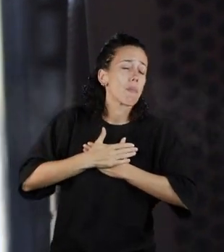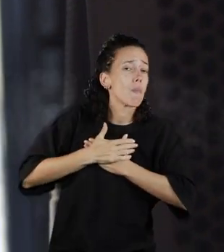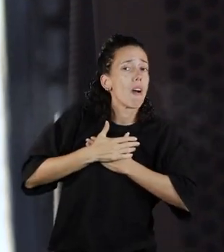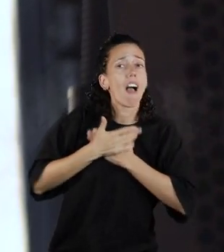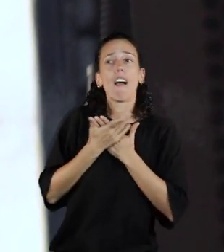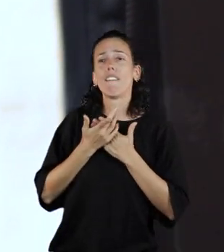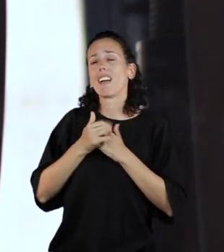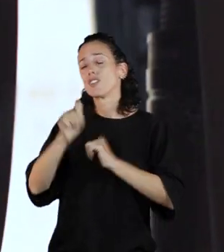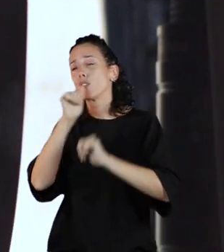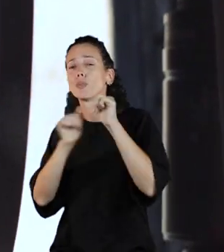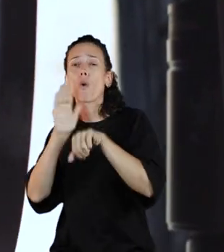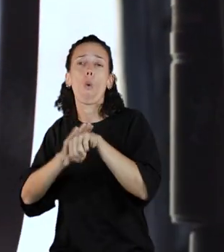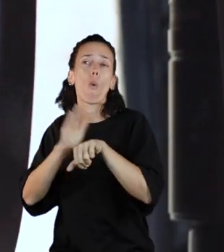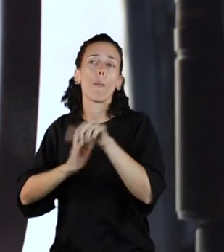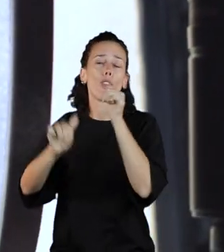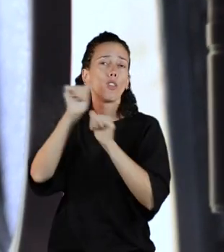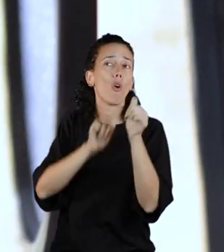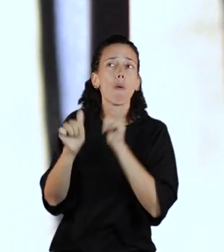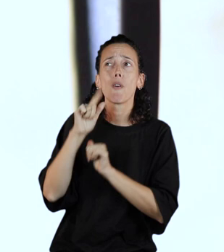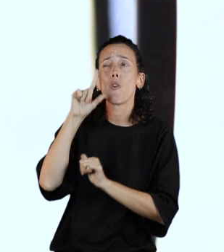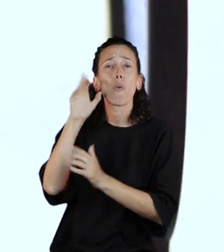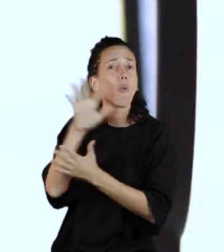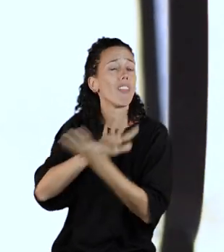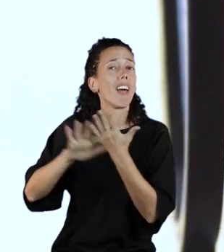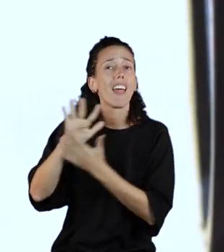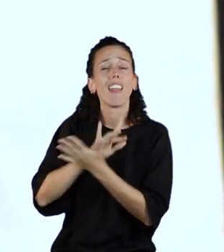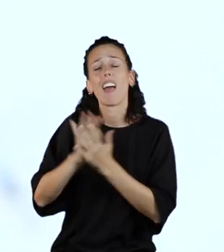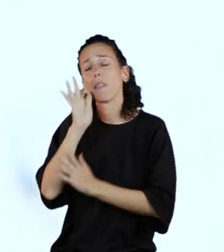amaba, que había tomado,